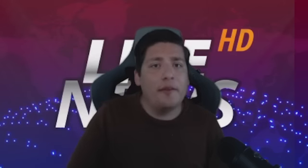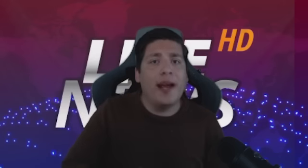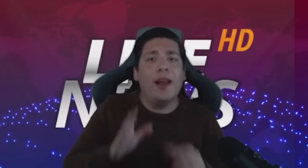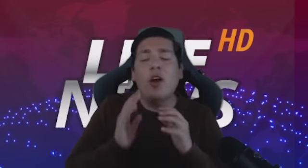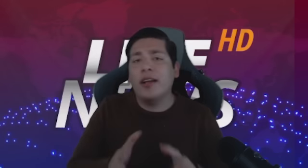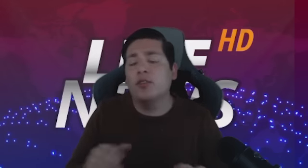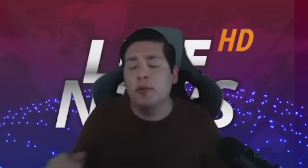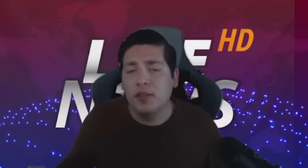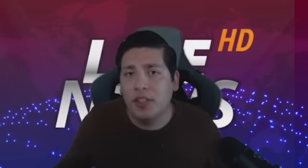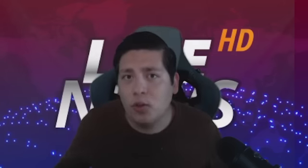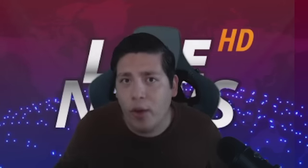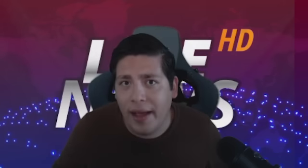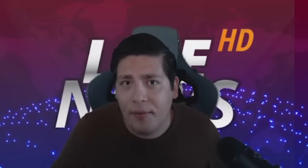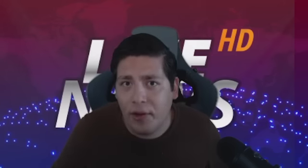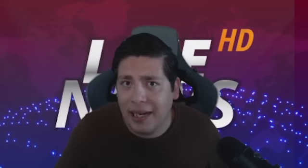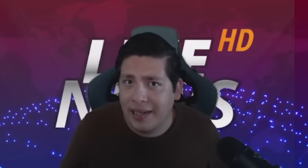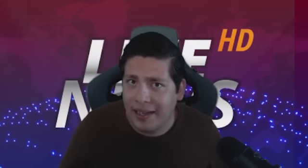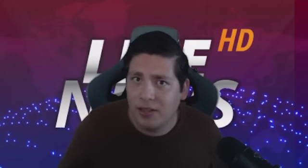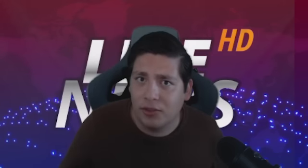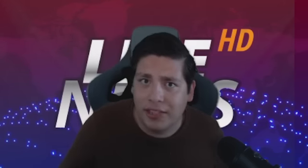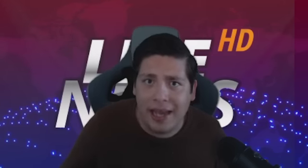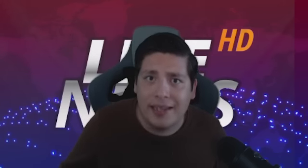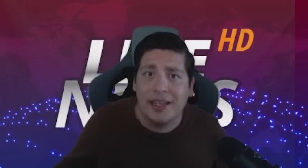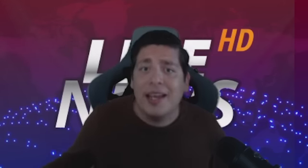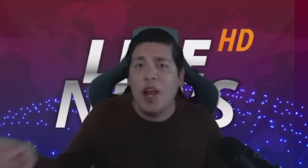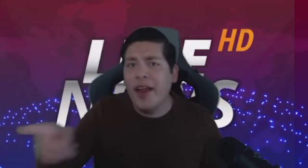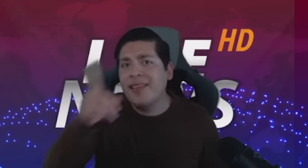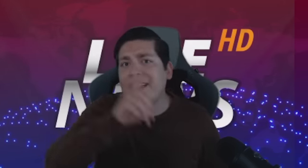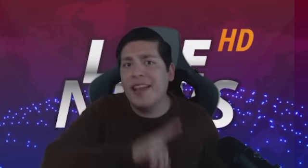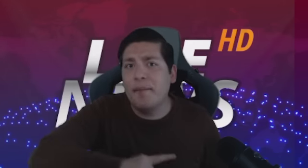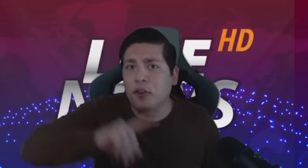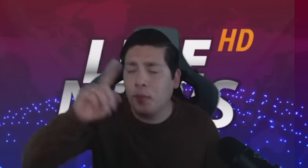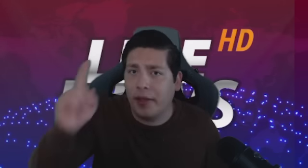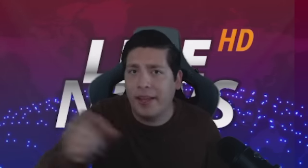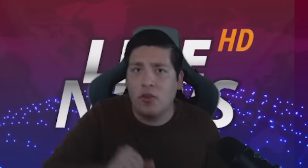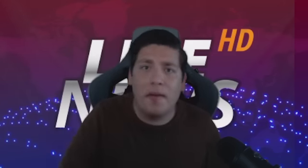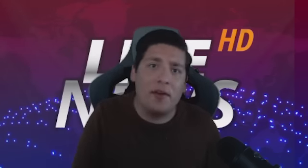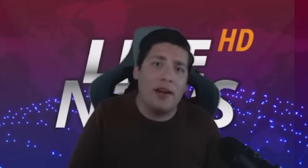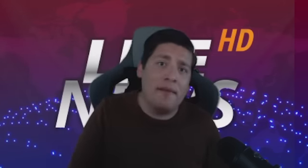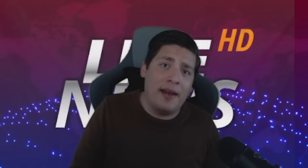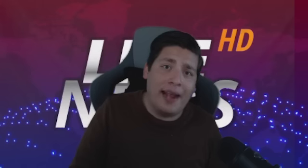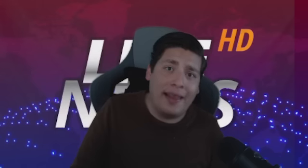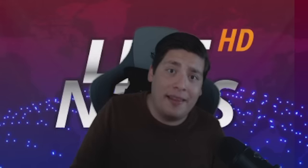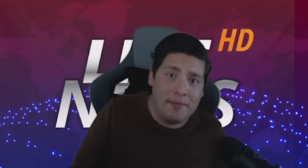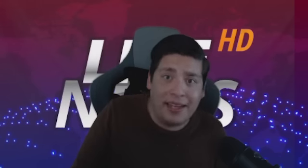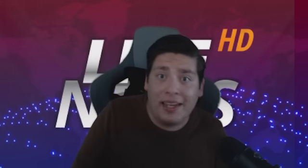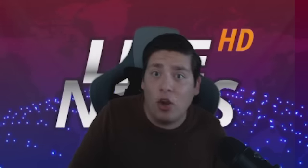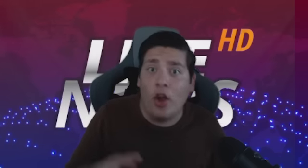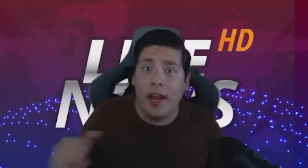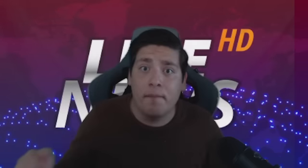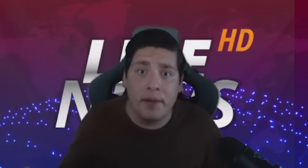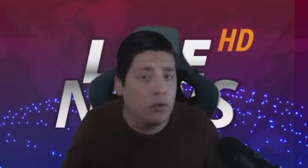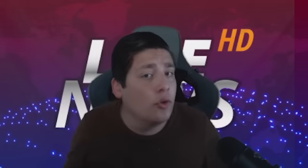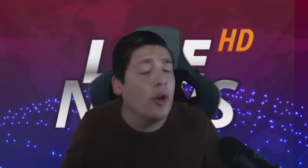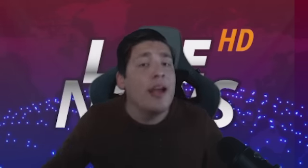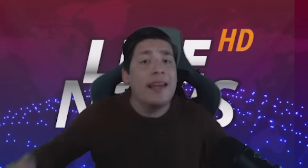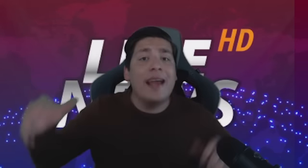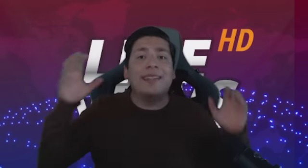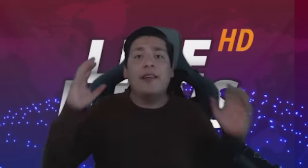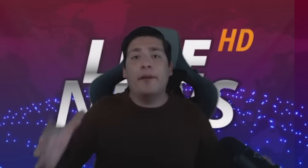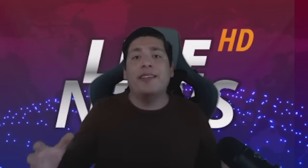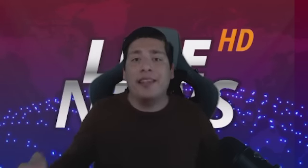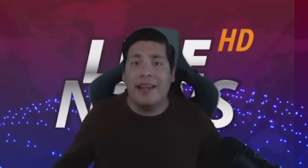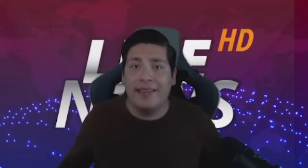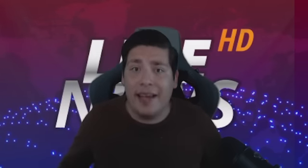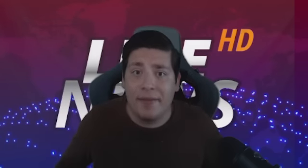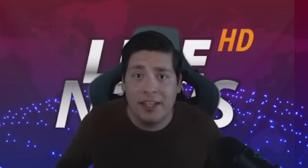Se confirma lo que estuvo circulando en las redes sociales y ahora entendemos por qué tomaron la embajada de México en Perú. Y es